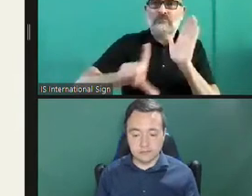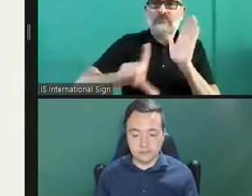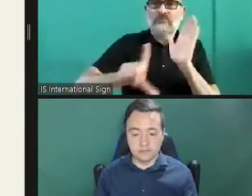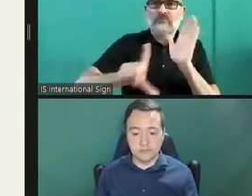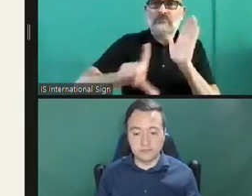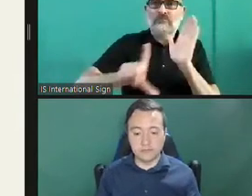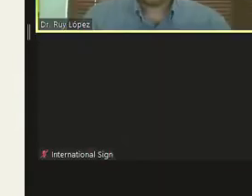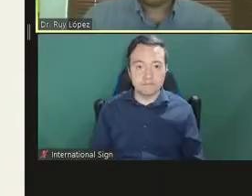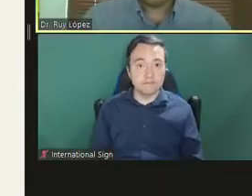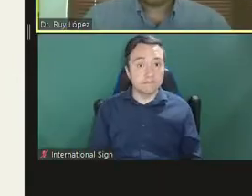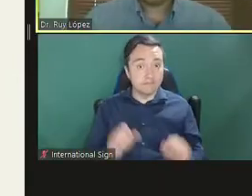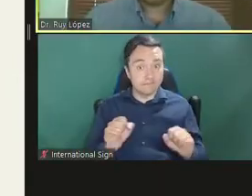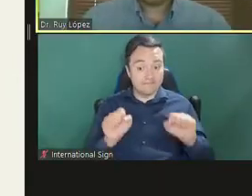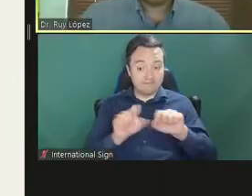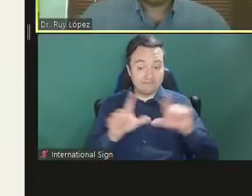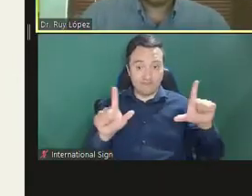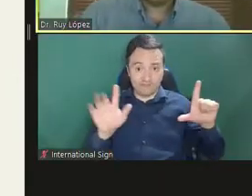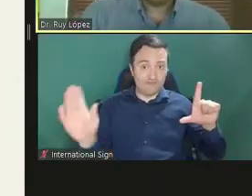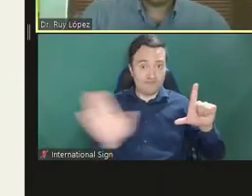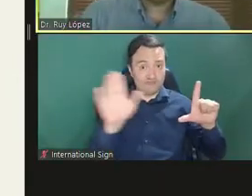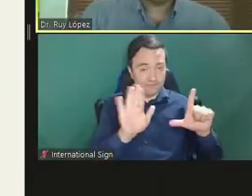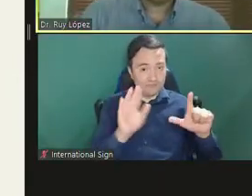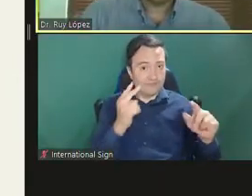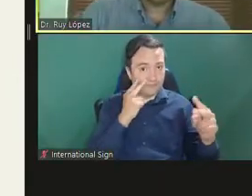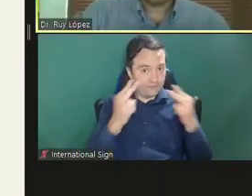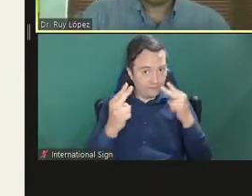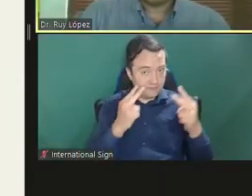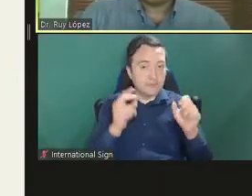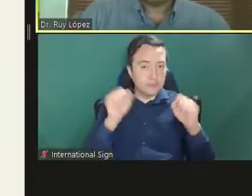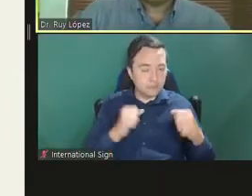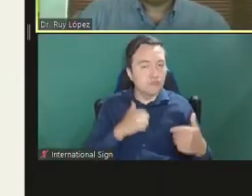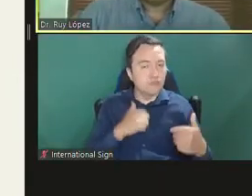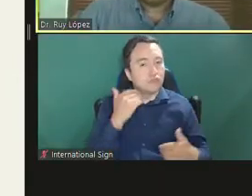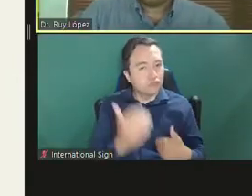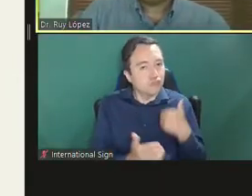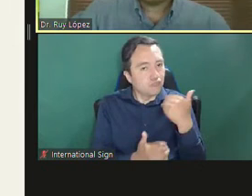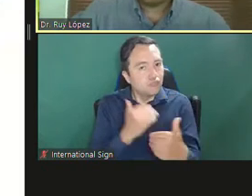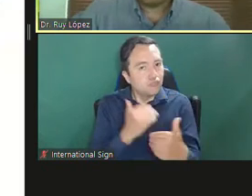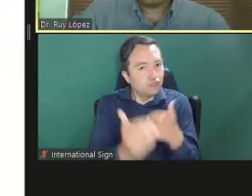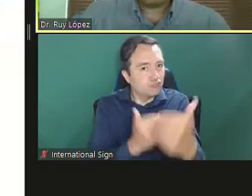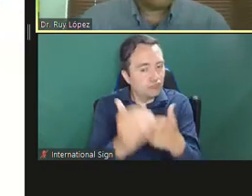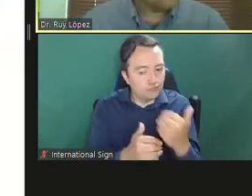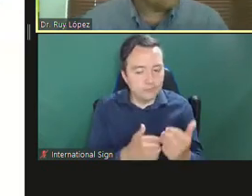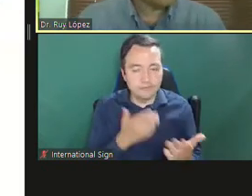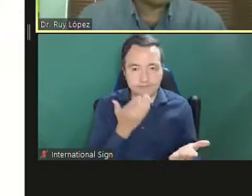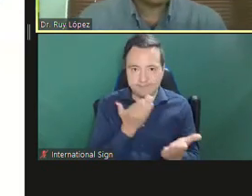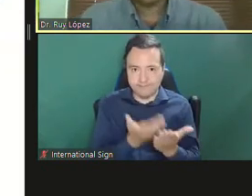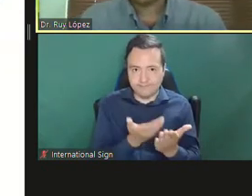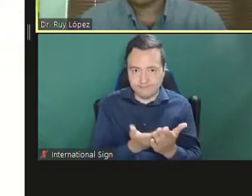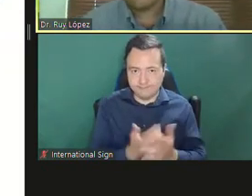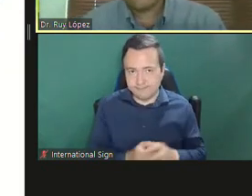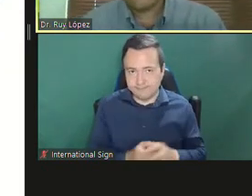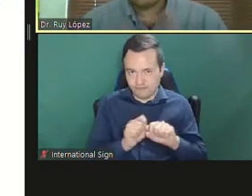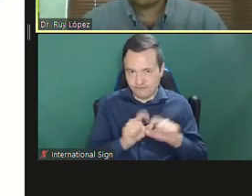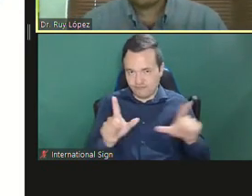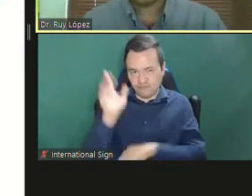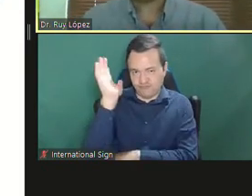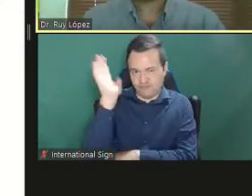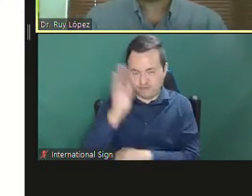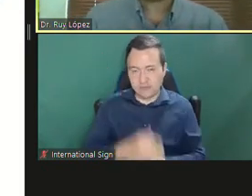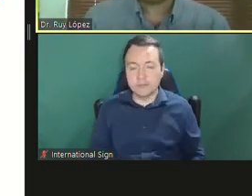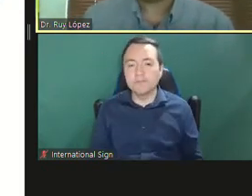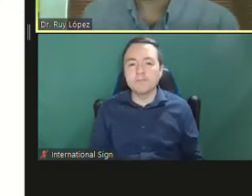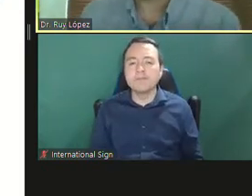para poder ir de manera eficiente en la en la pre en la presentación creo que de los